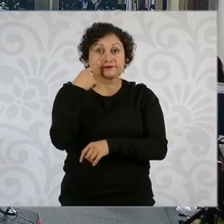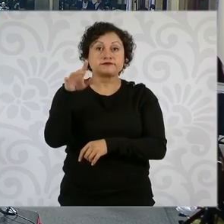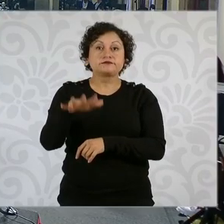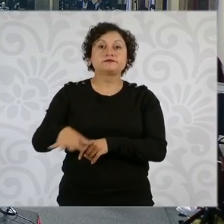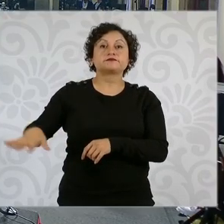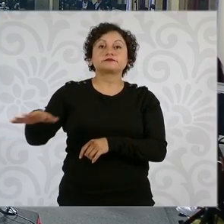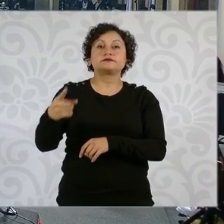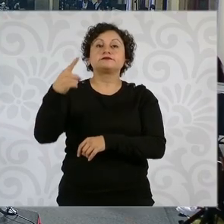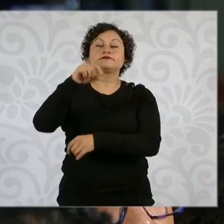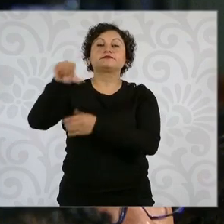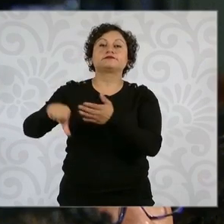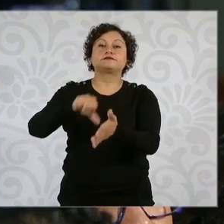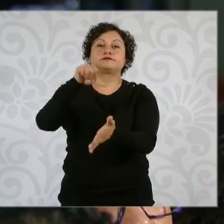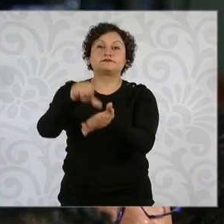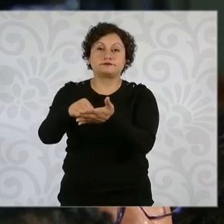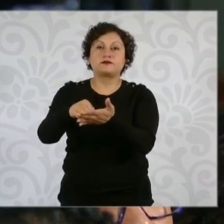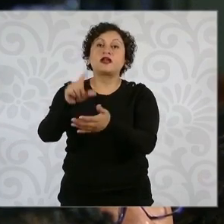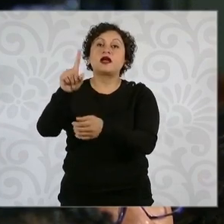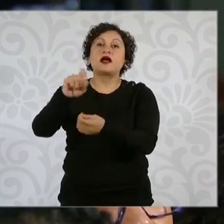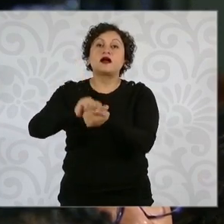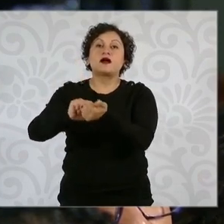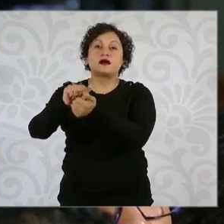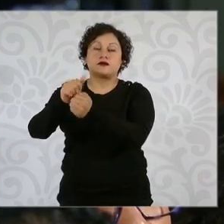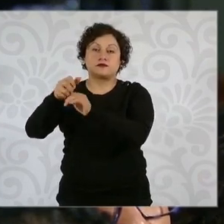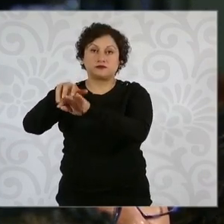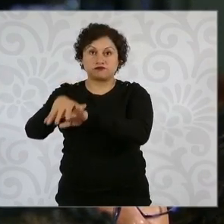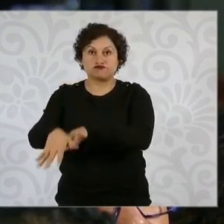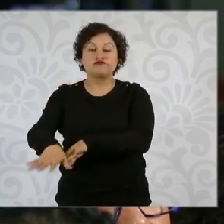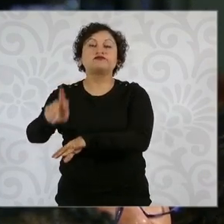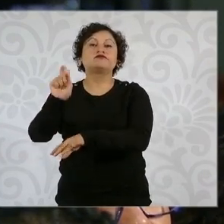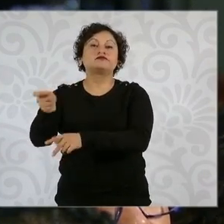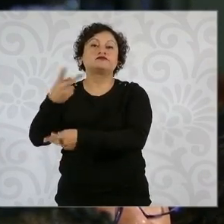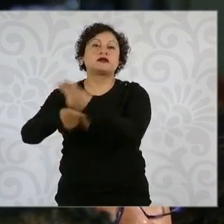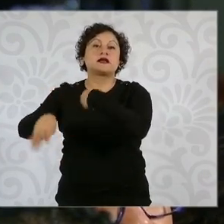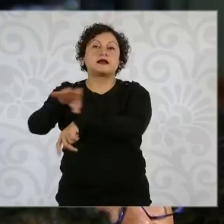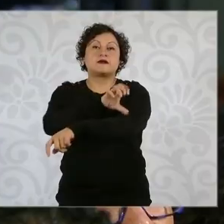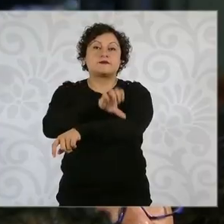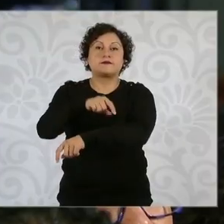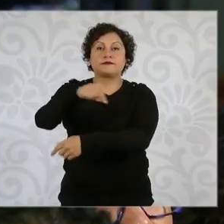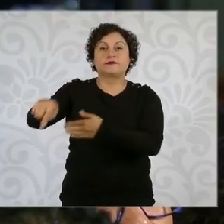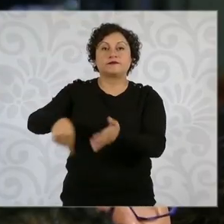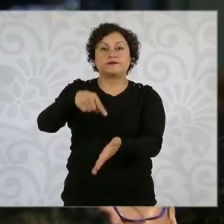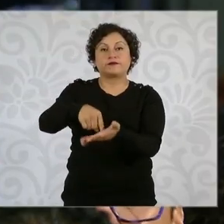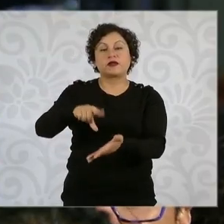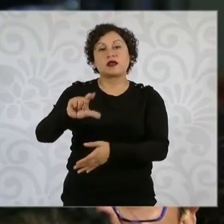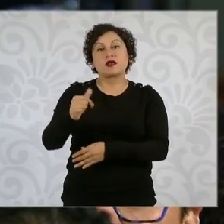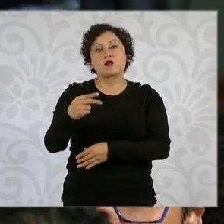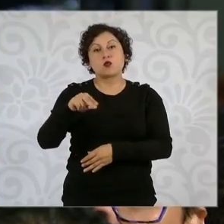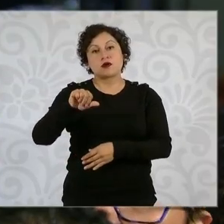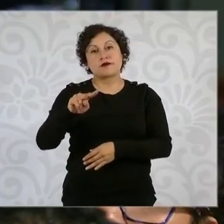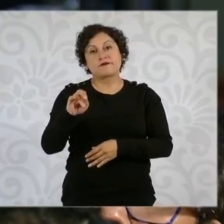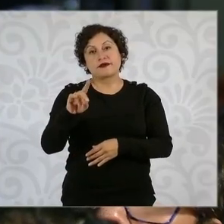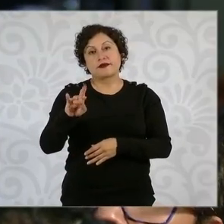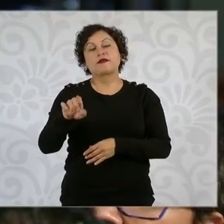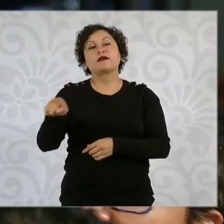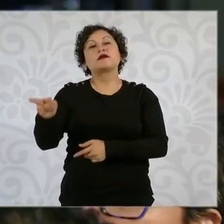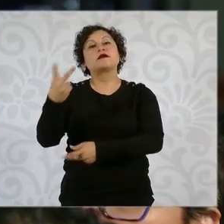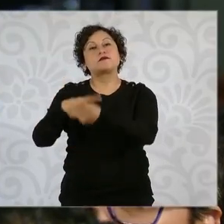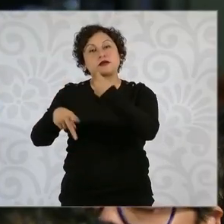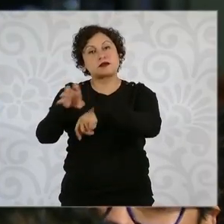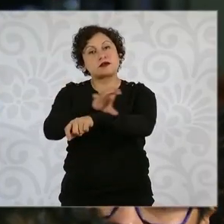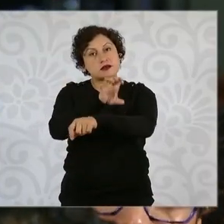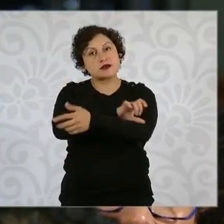central nucleoeléctrica de México, Laguna Verde, que además produce energía limpia. Desde hace tiempo, una